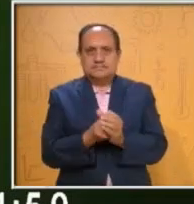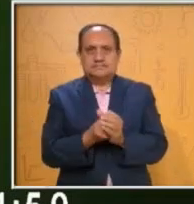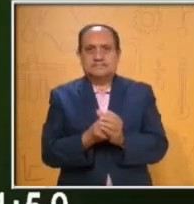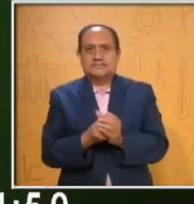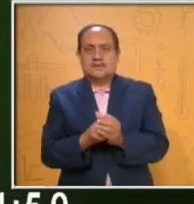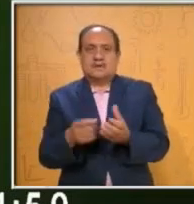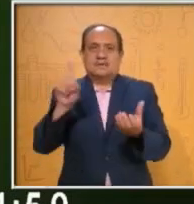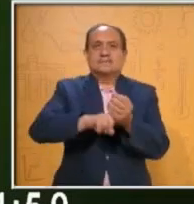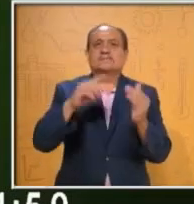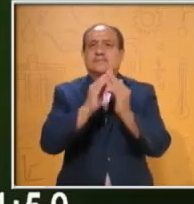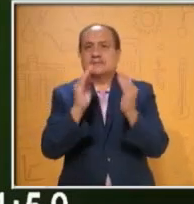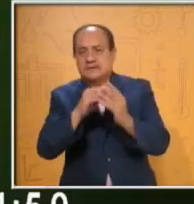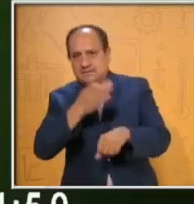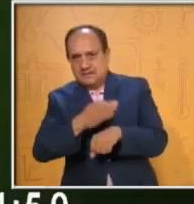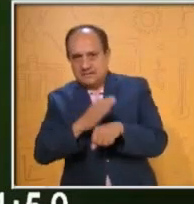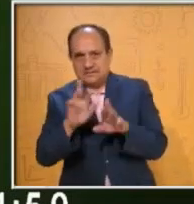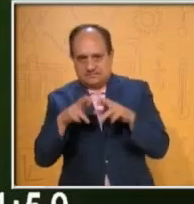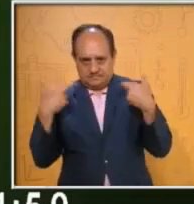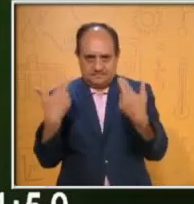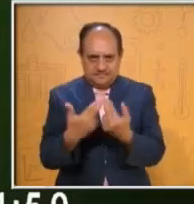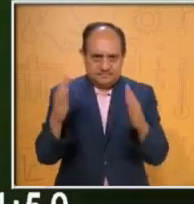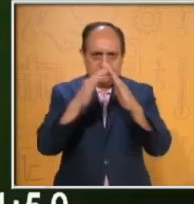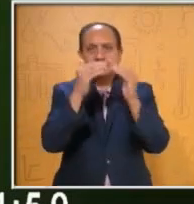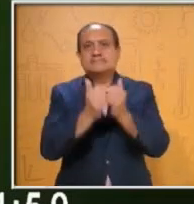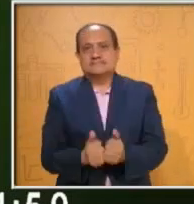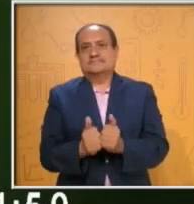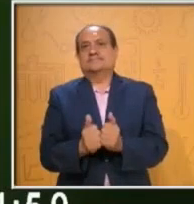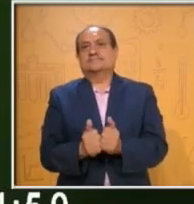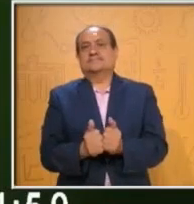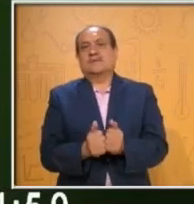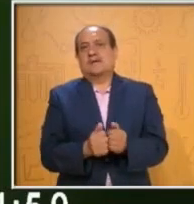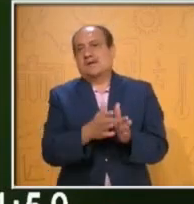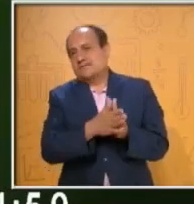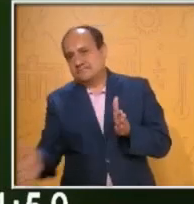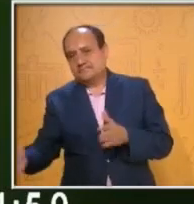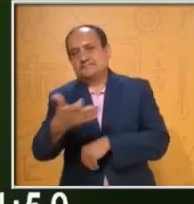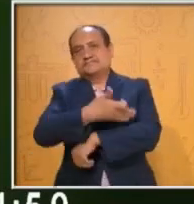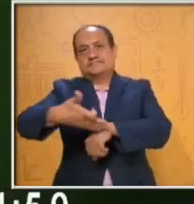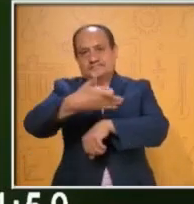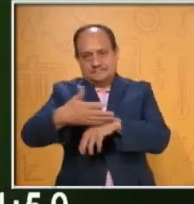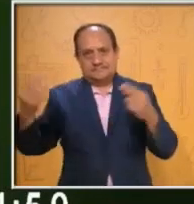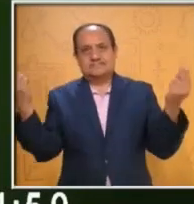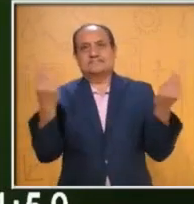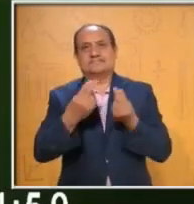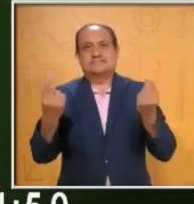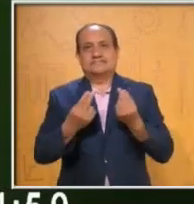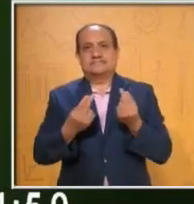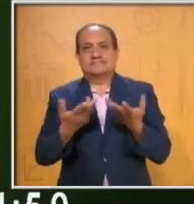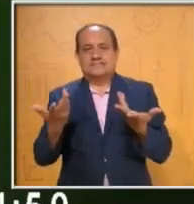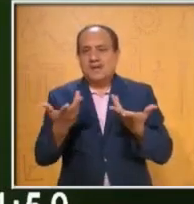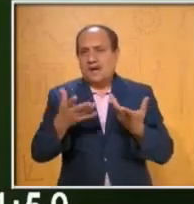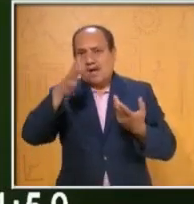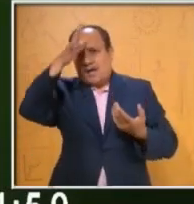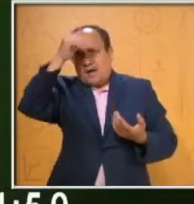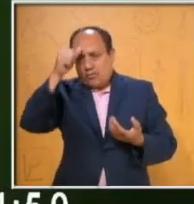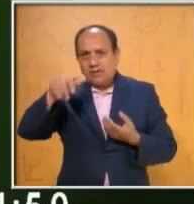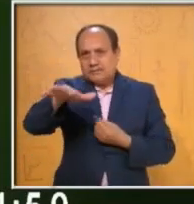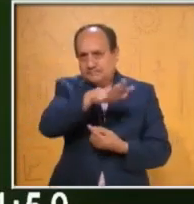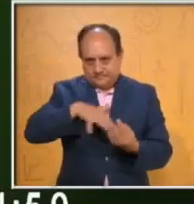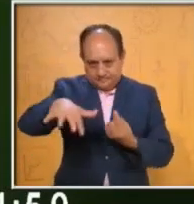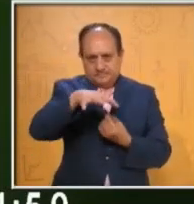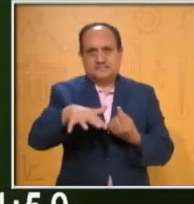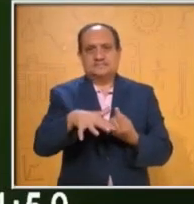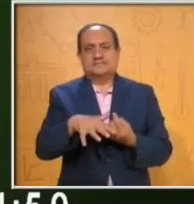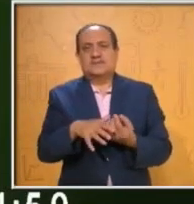nuestra casa, ahorita que estamos reunidos, la mayor parte de la familia. Necesitamos llegar a establecer acuerdos